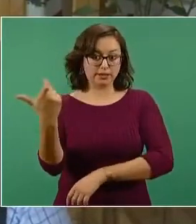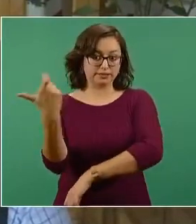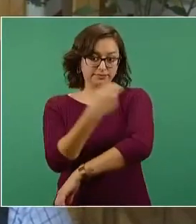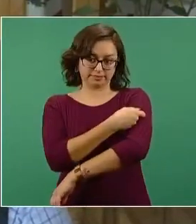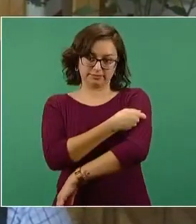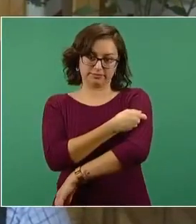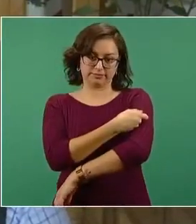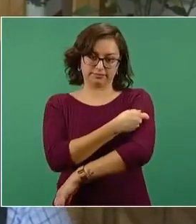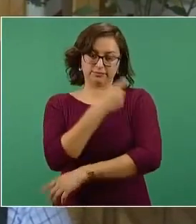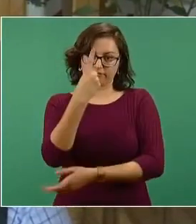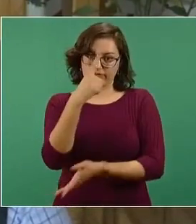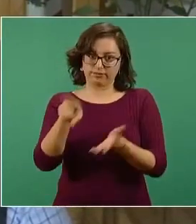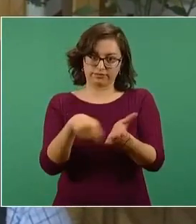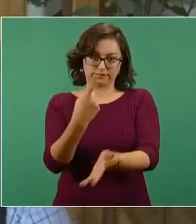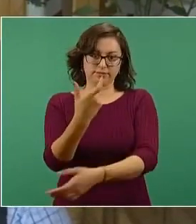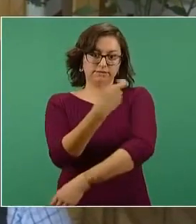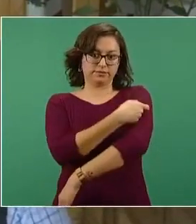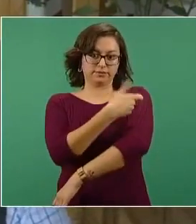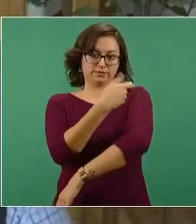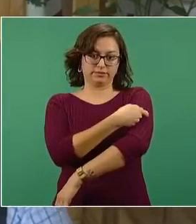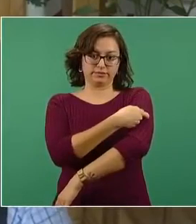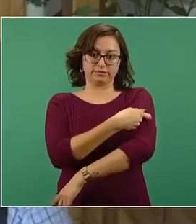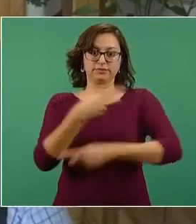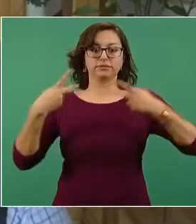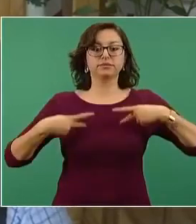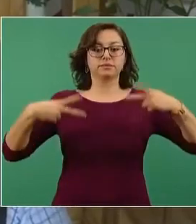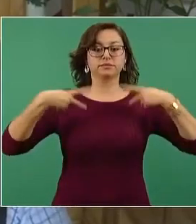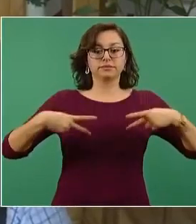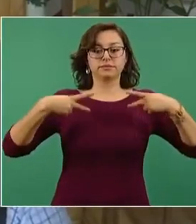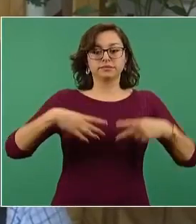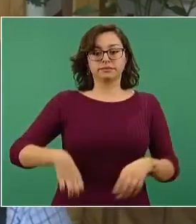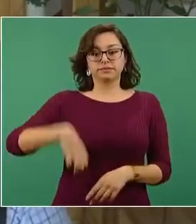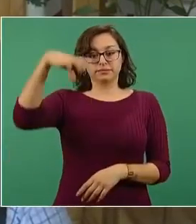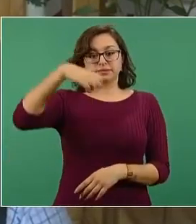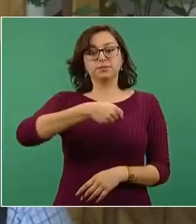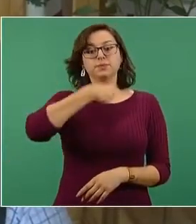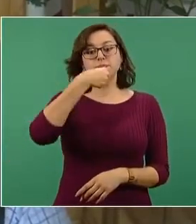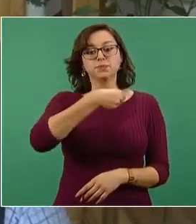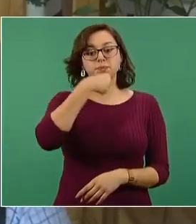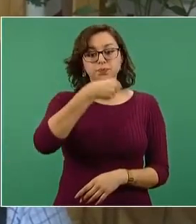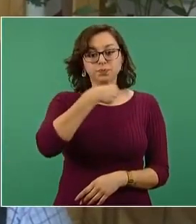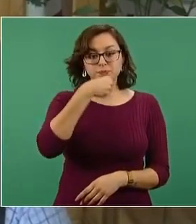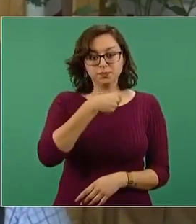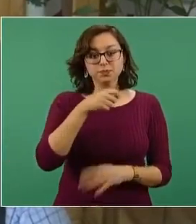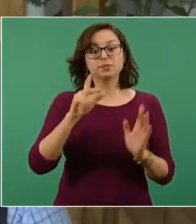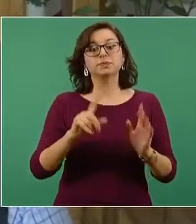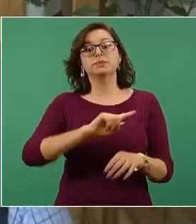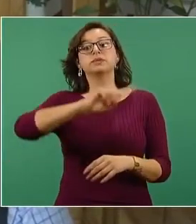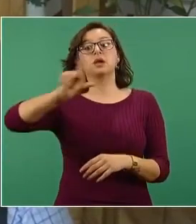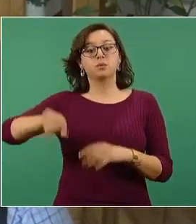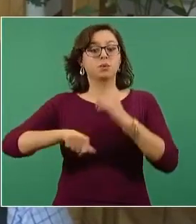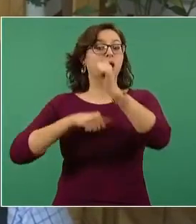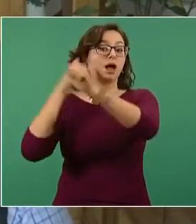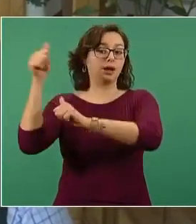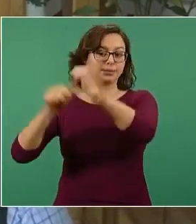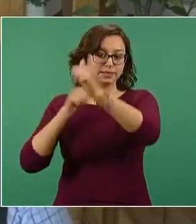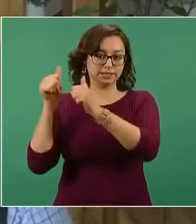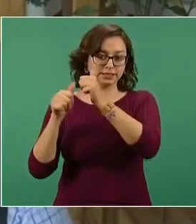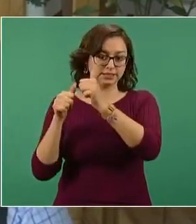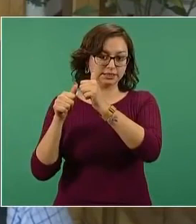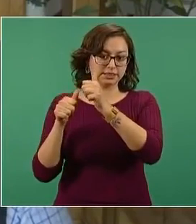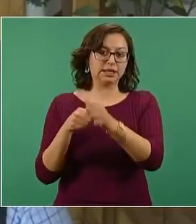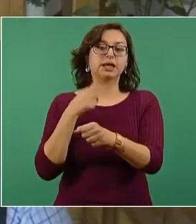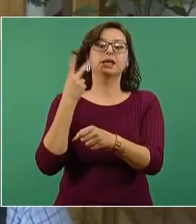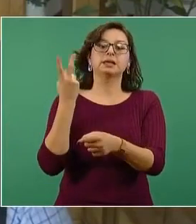la primera dosis de vacuna en las personas adultas mayores, y que de seguro en el mes de abril pudieran